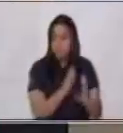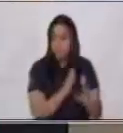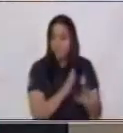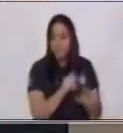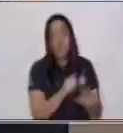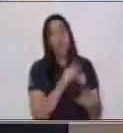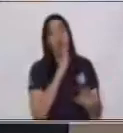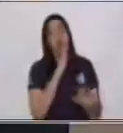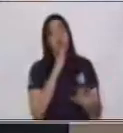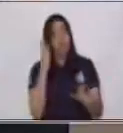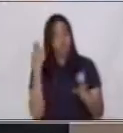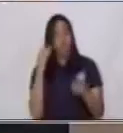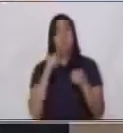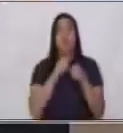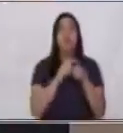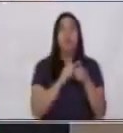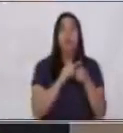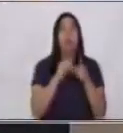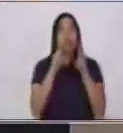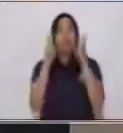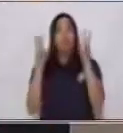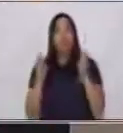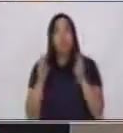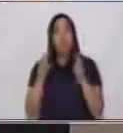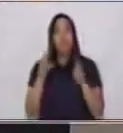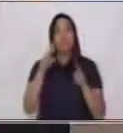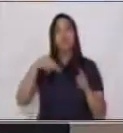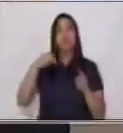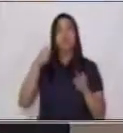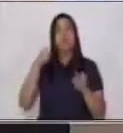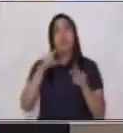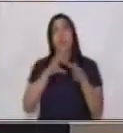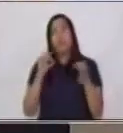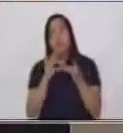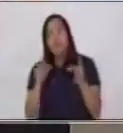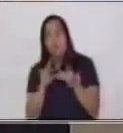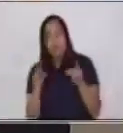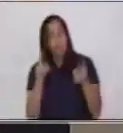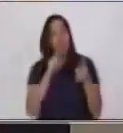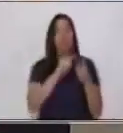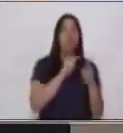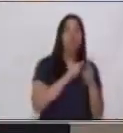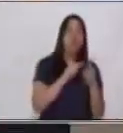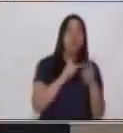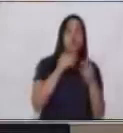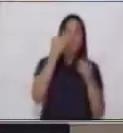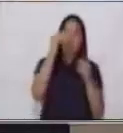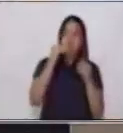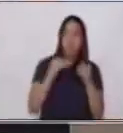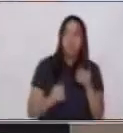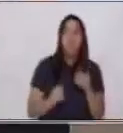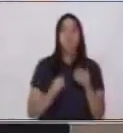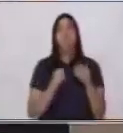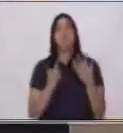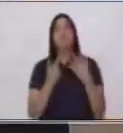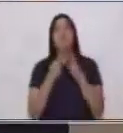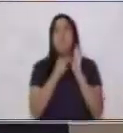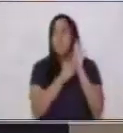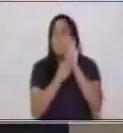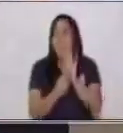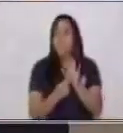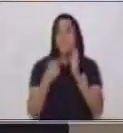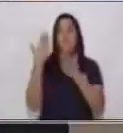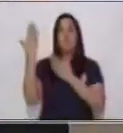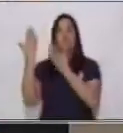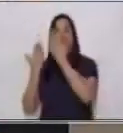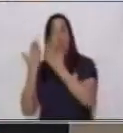Hemos hablado acerca de los textos narrativos, acerca de los textos informativos y textos poéticos. También en estas